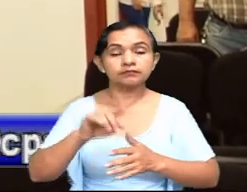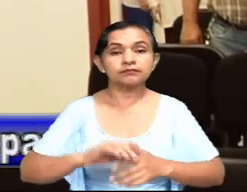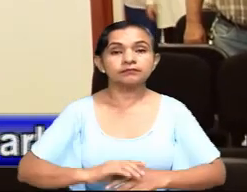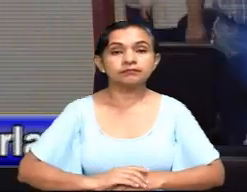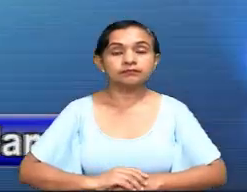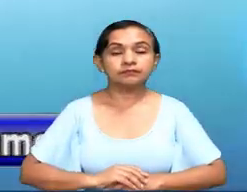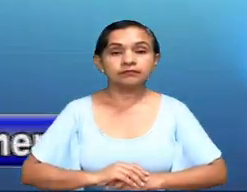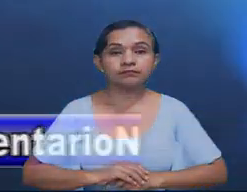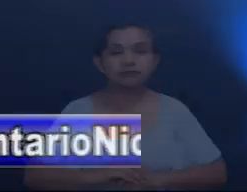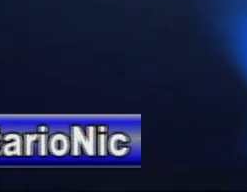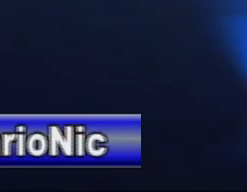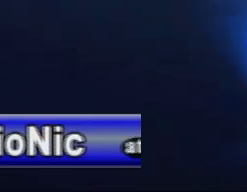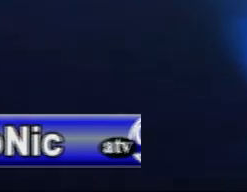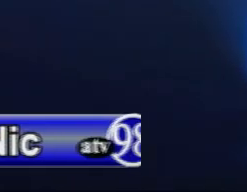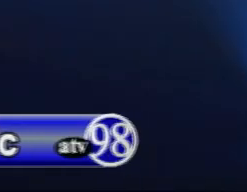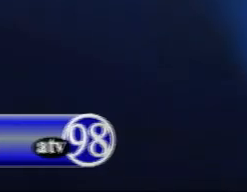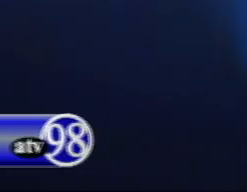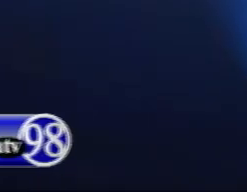Escoto.